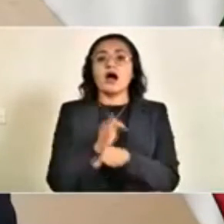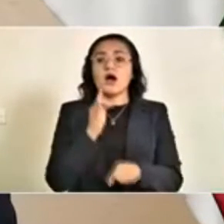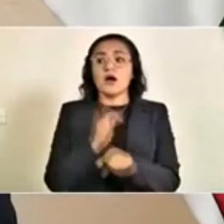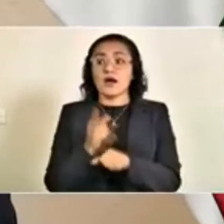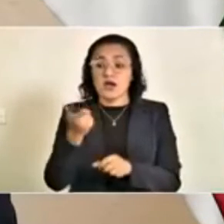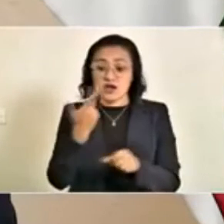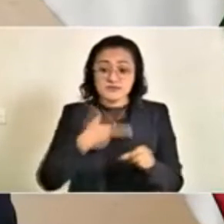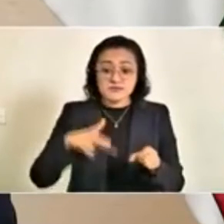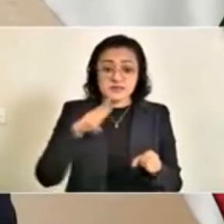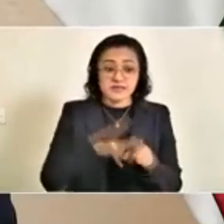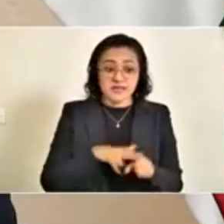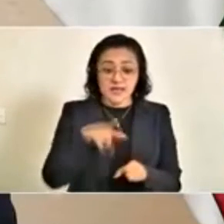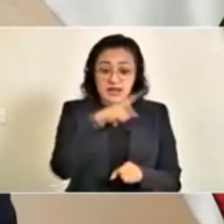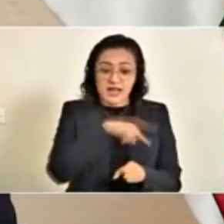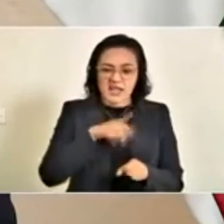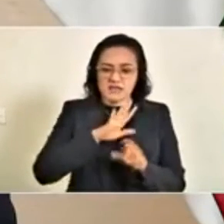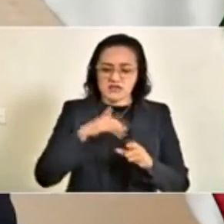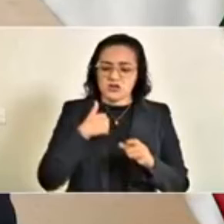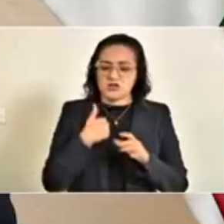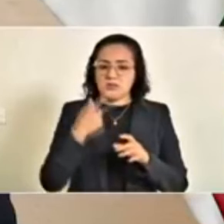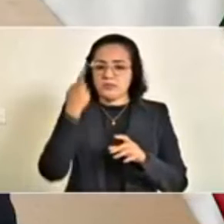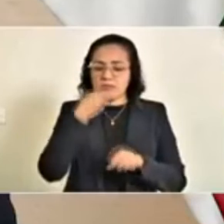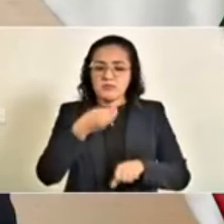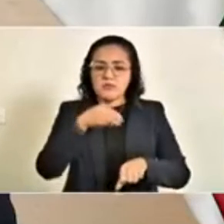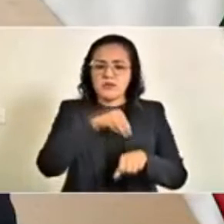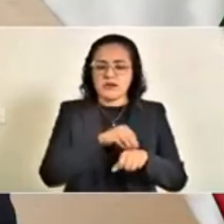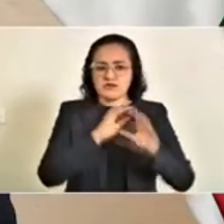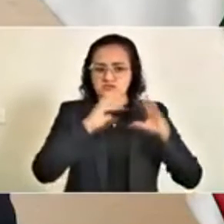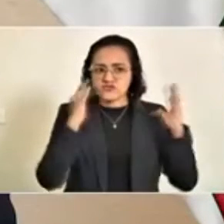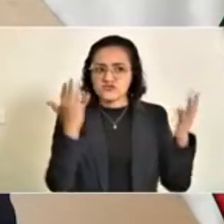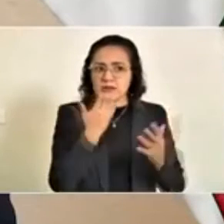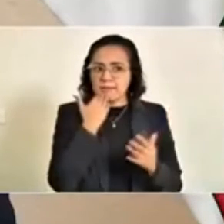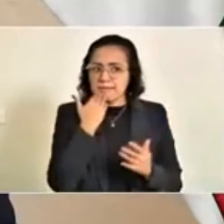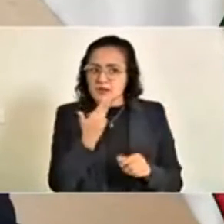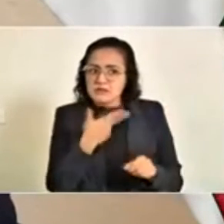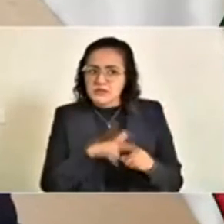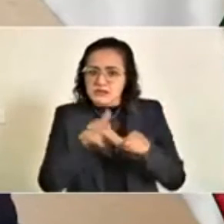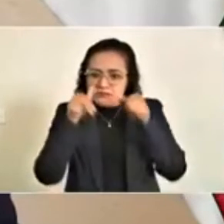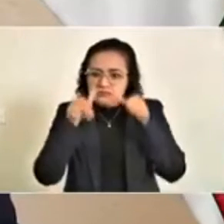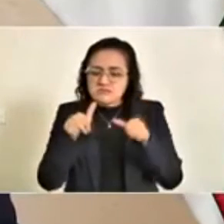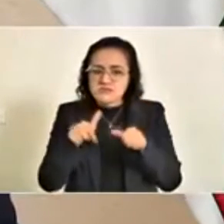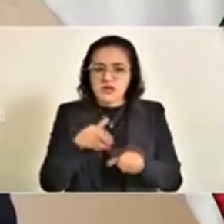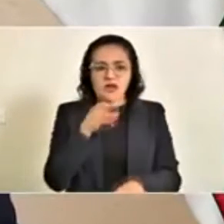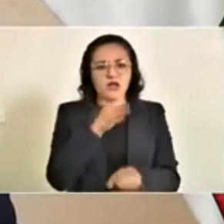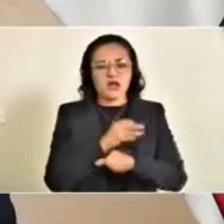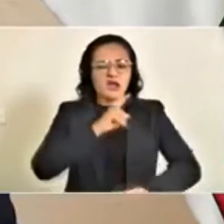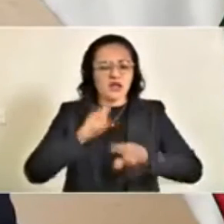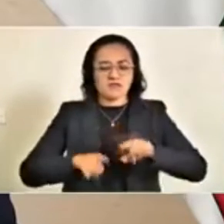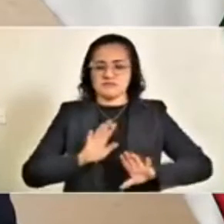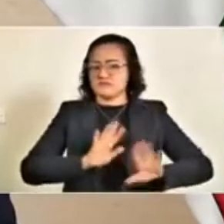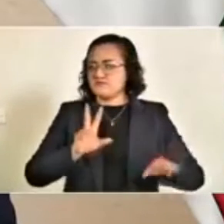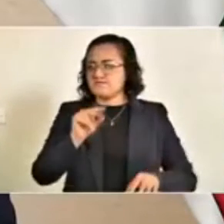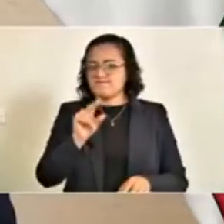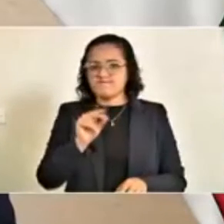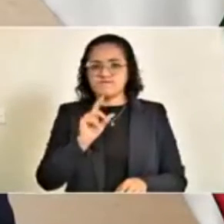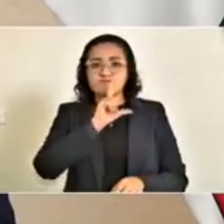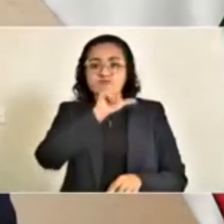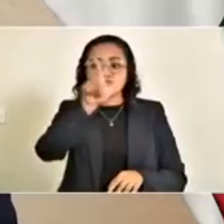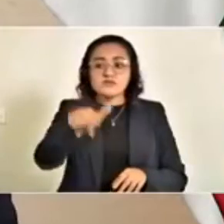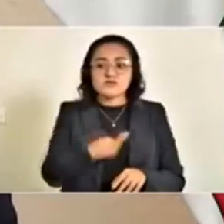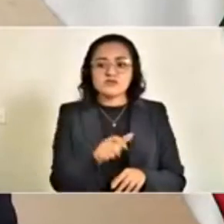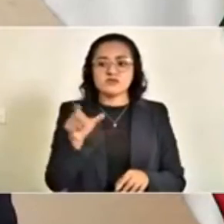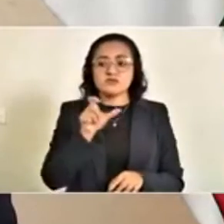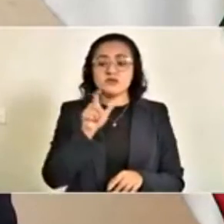sino hasta que estemos en amarillo cuando vamos a empezar a convertir es reconvertir una